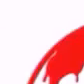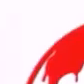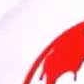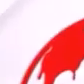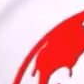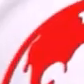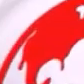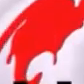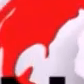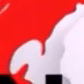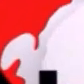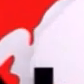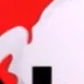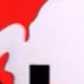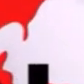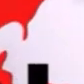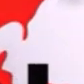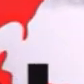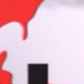importancia.